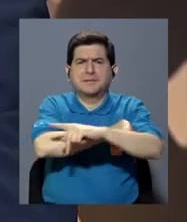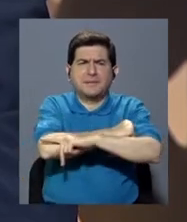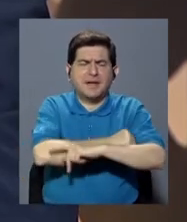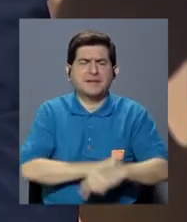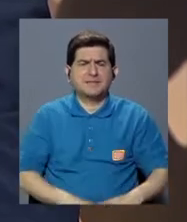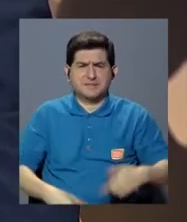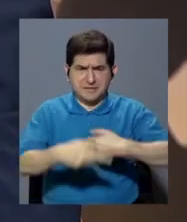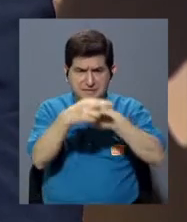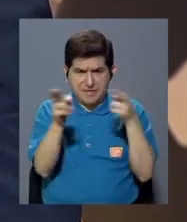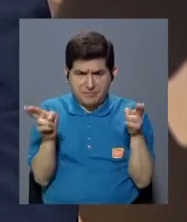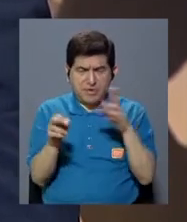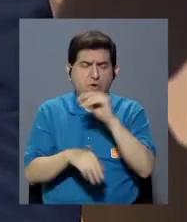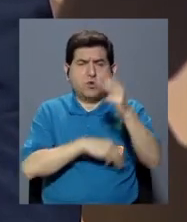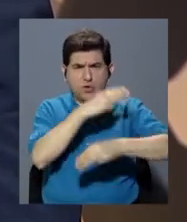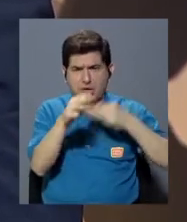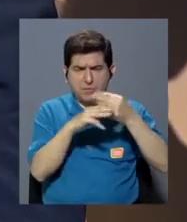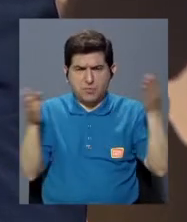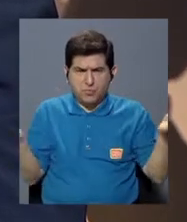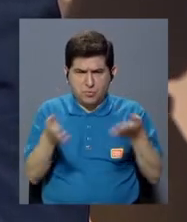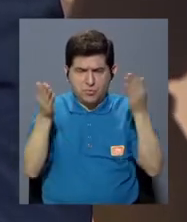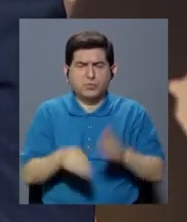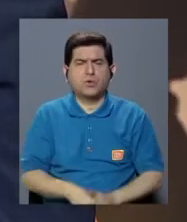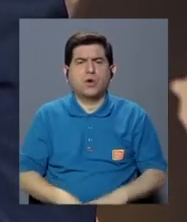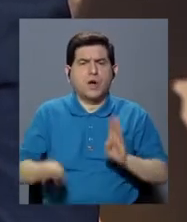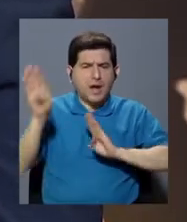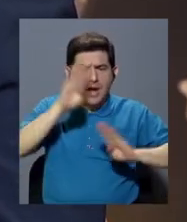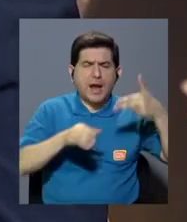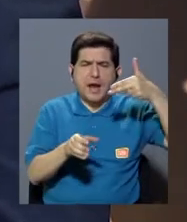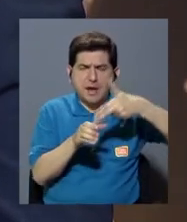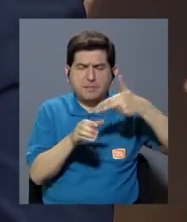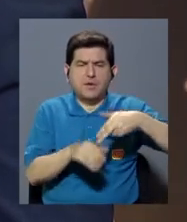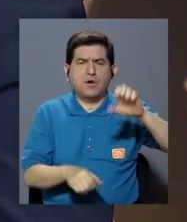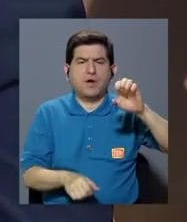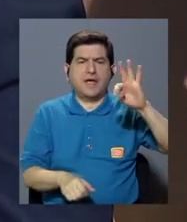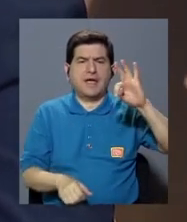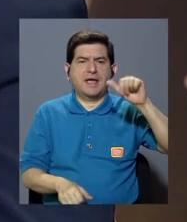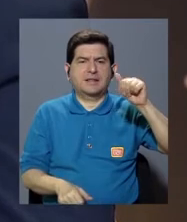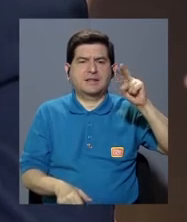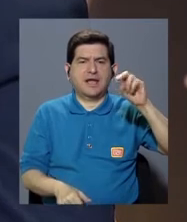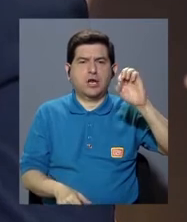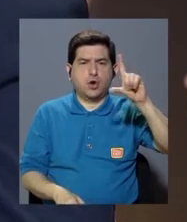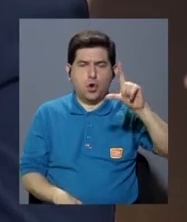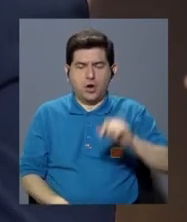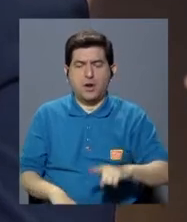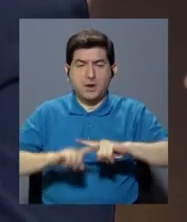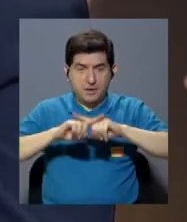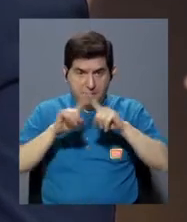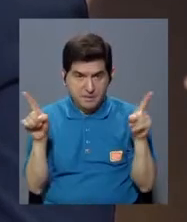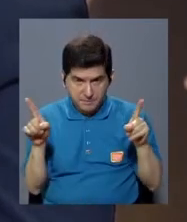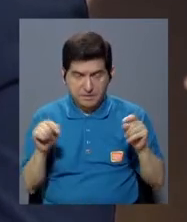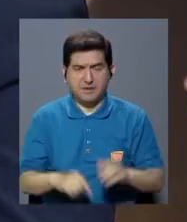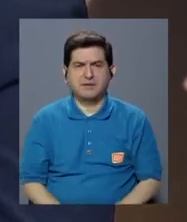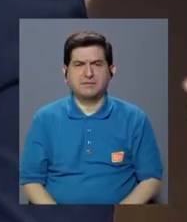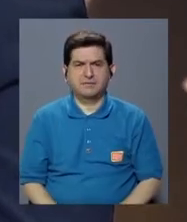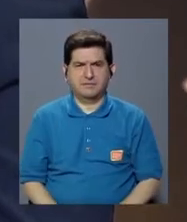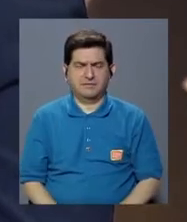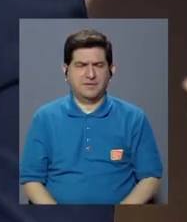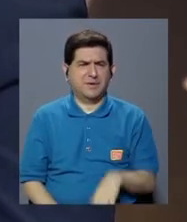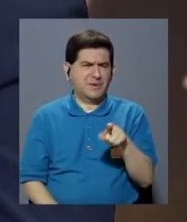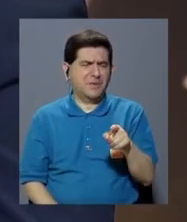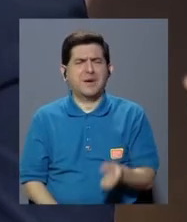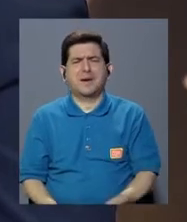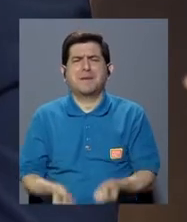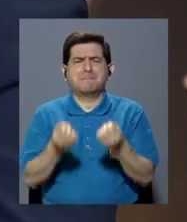países en la región y en el mundo han incentivado el biocombustible, ¿verdad? Con el etanol. Pero efectivamente la